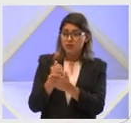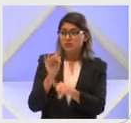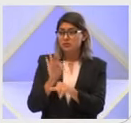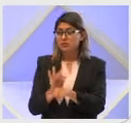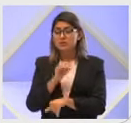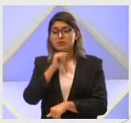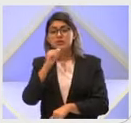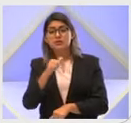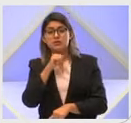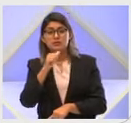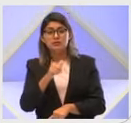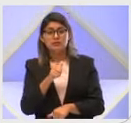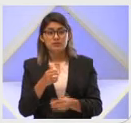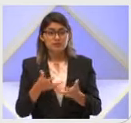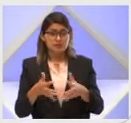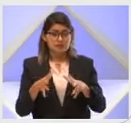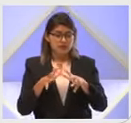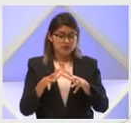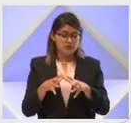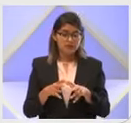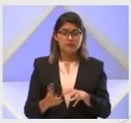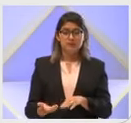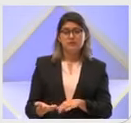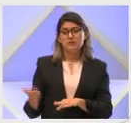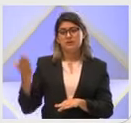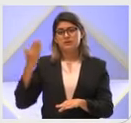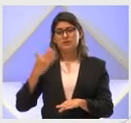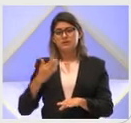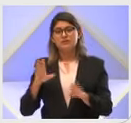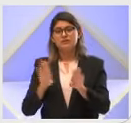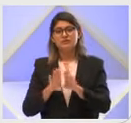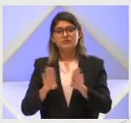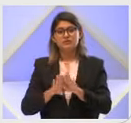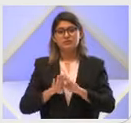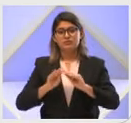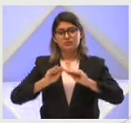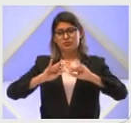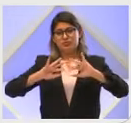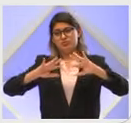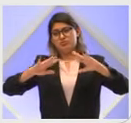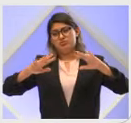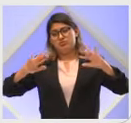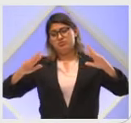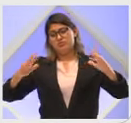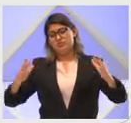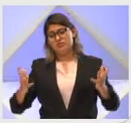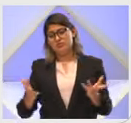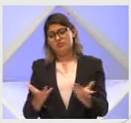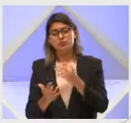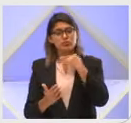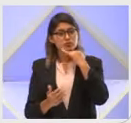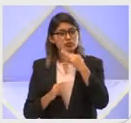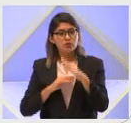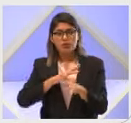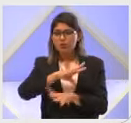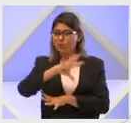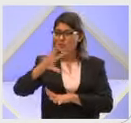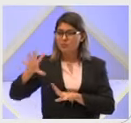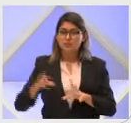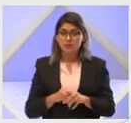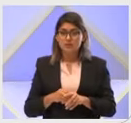de hecho la tierra no se veía estaba totalmente totalmente cubierta entonces creo que hay una cuestión abierta en el